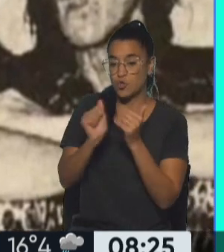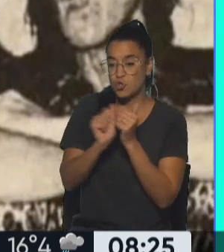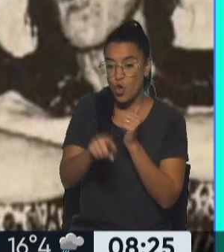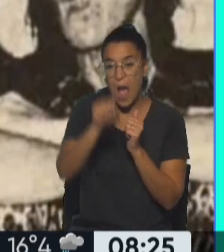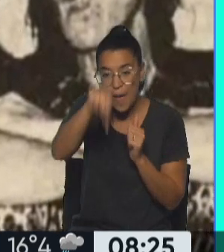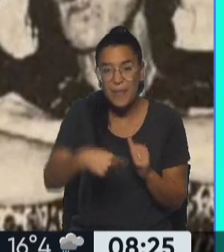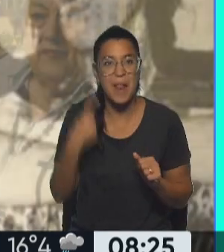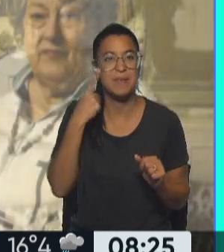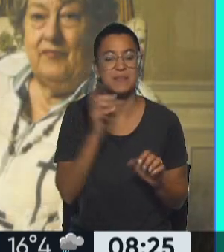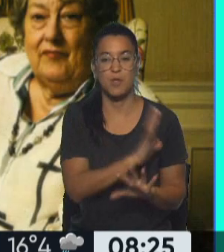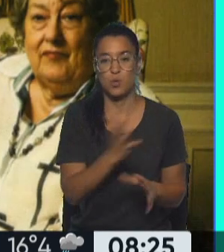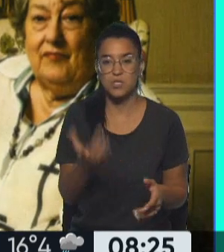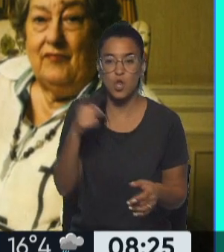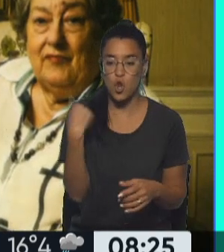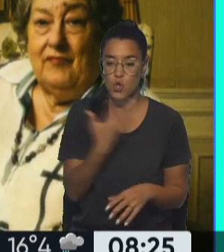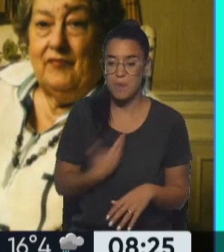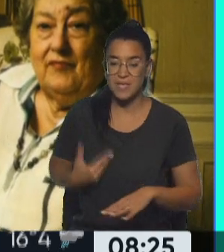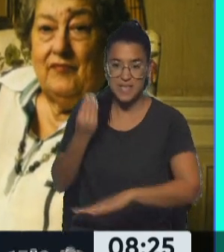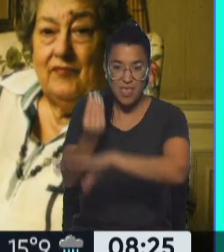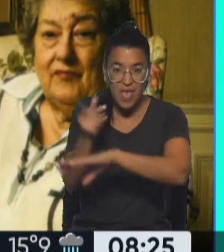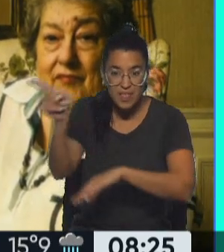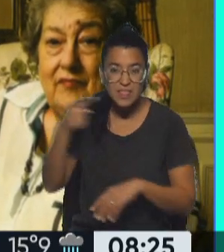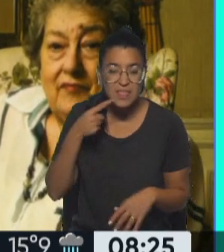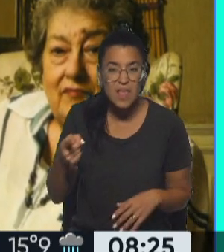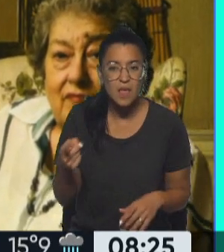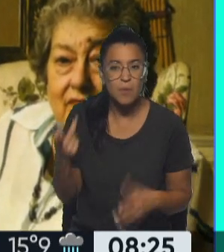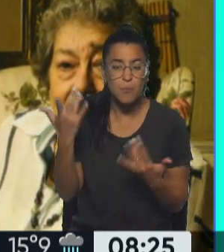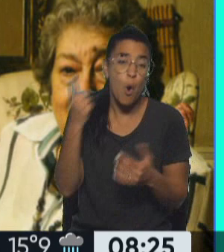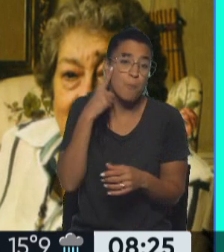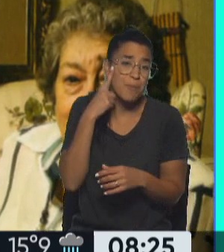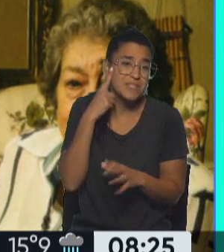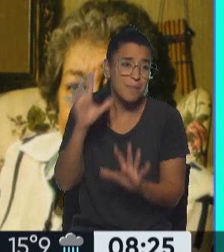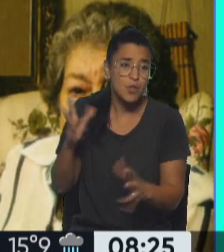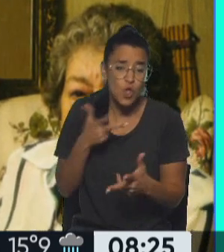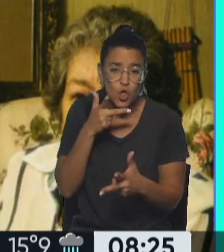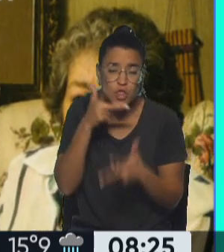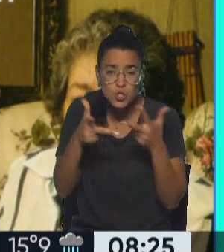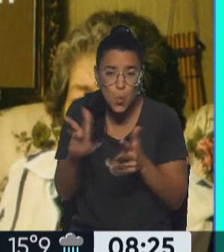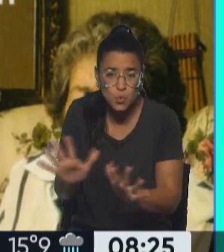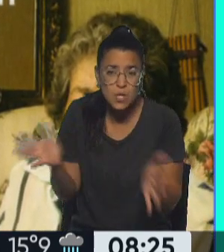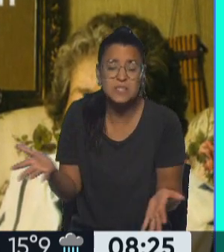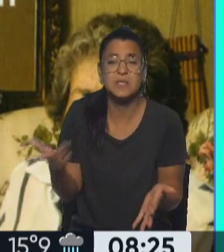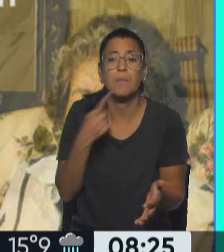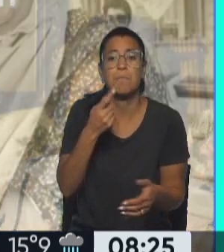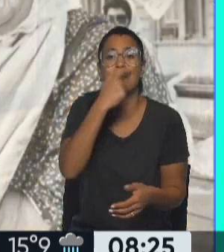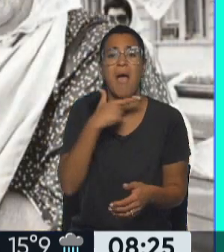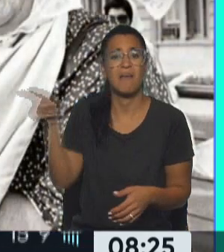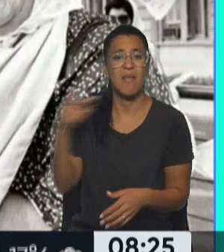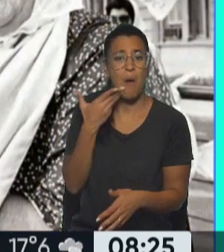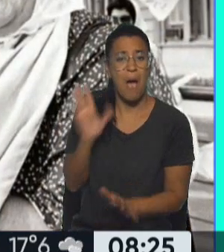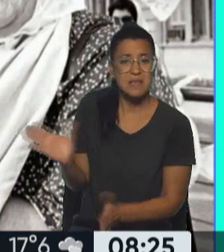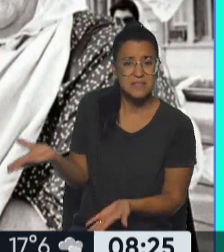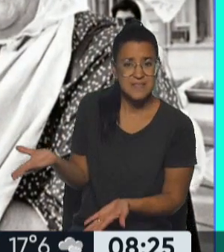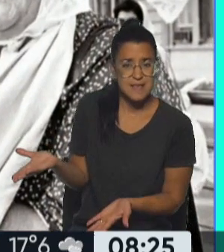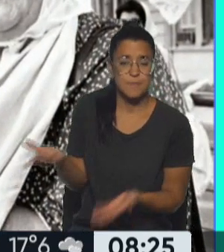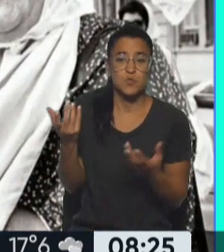surjan. Nosotros hemos tenido un presidente de la Nación que tenía este tipo de discursos, ¿no? Me refiero a Mauricio Macri. Entonces,